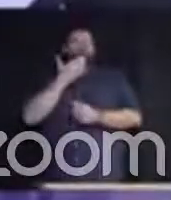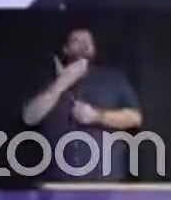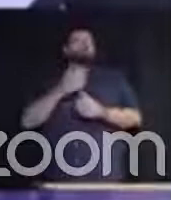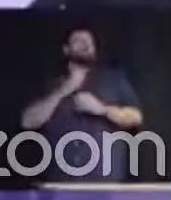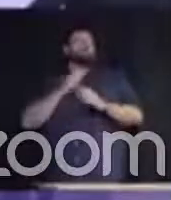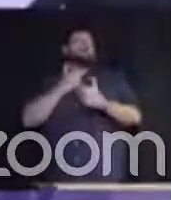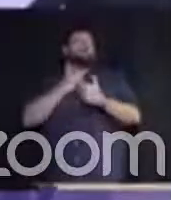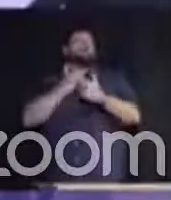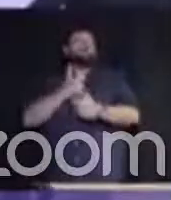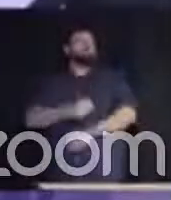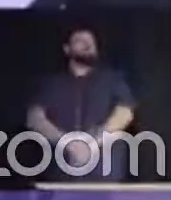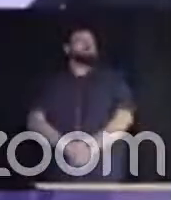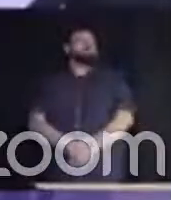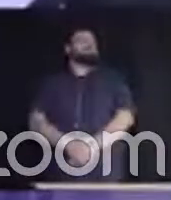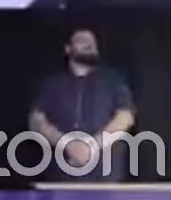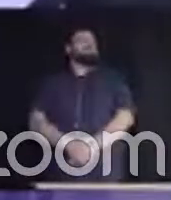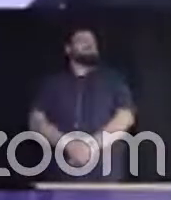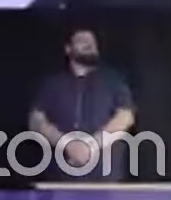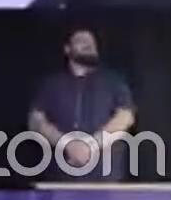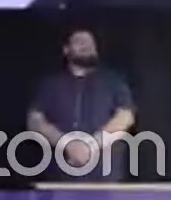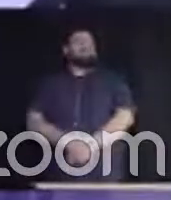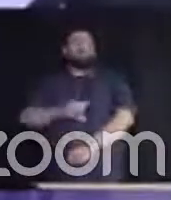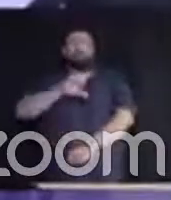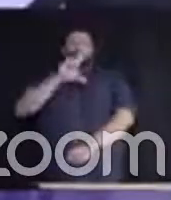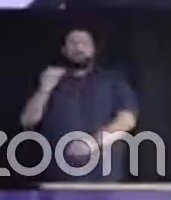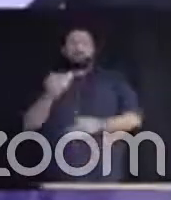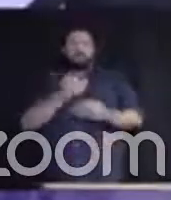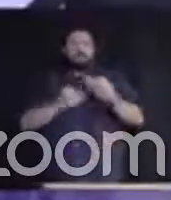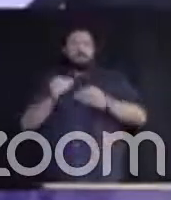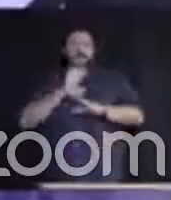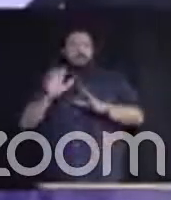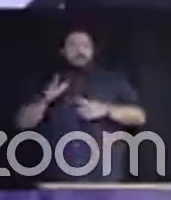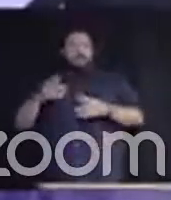Bien. Después del botellazo en la cabeza,